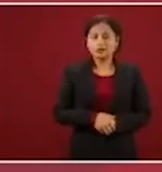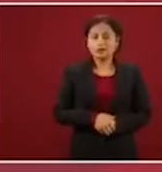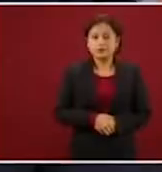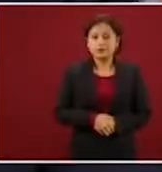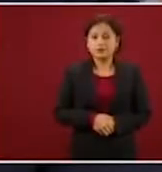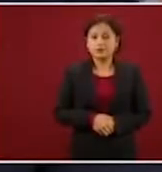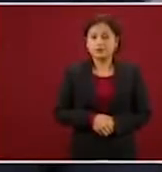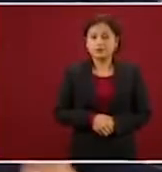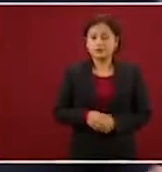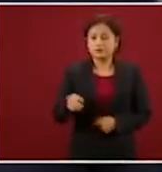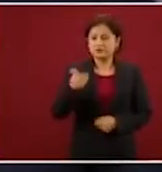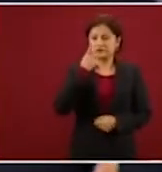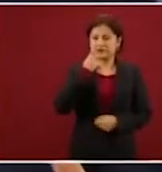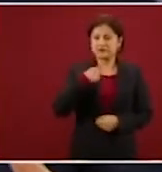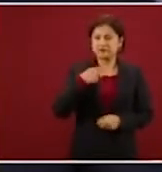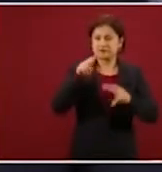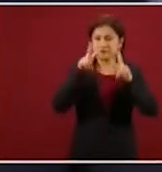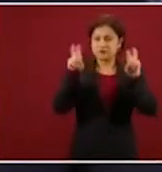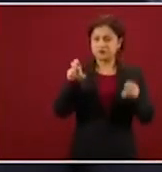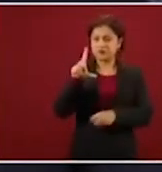Lo de la parota tiene oposición